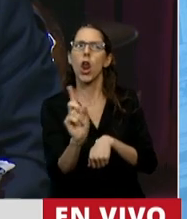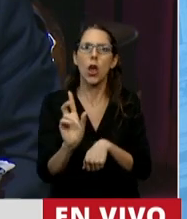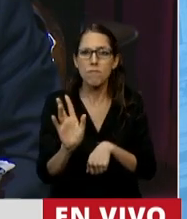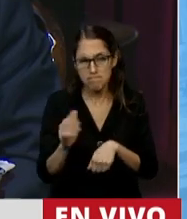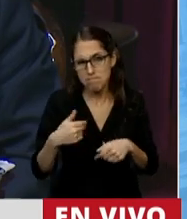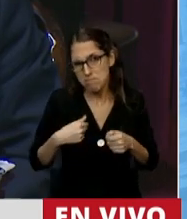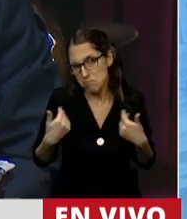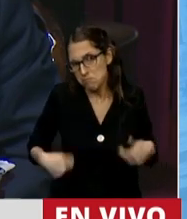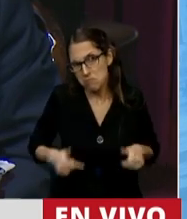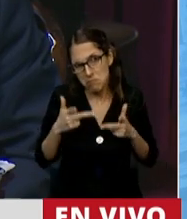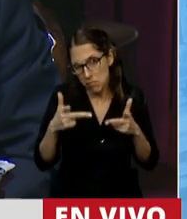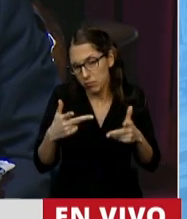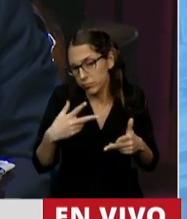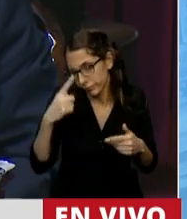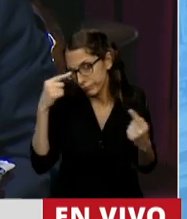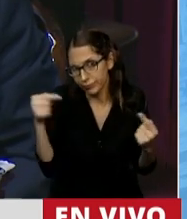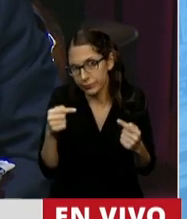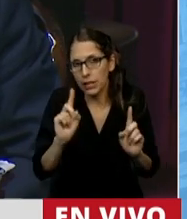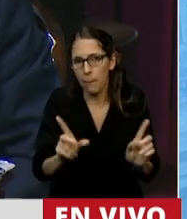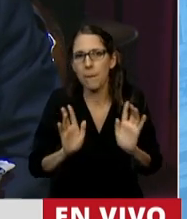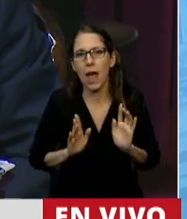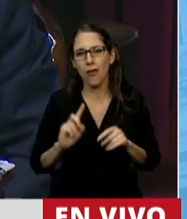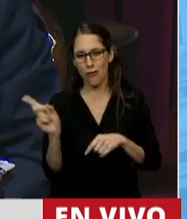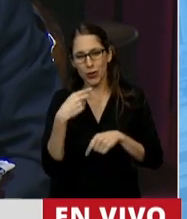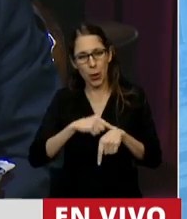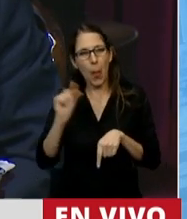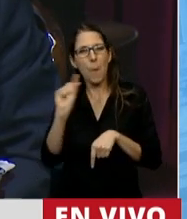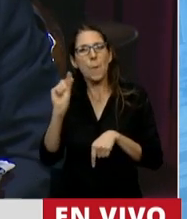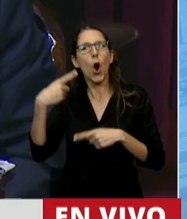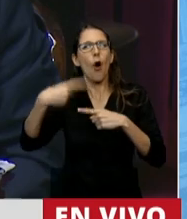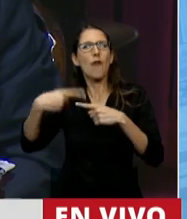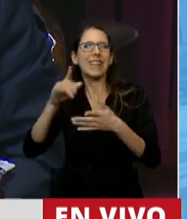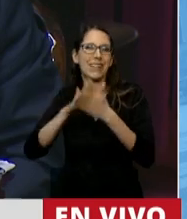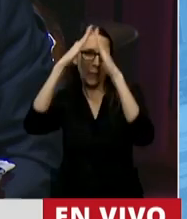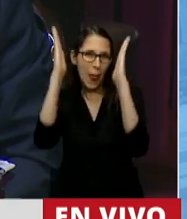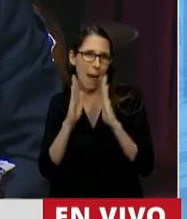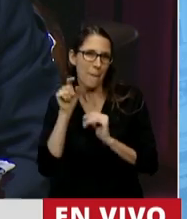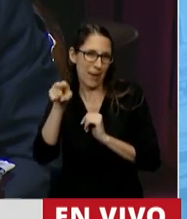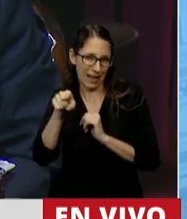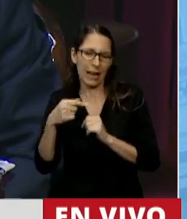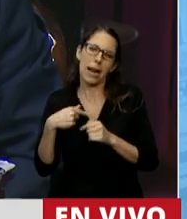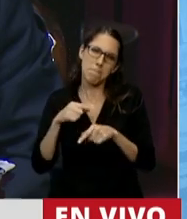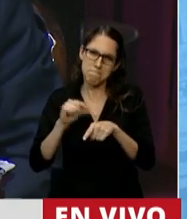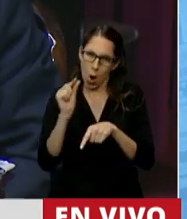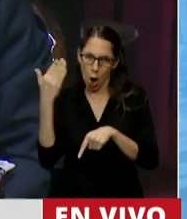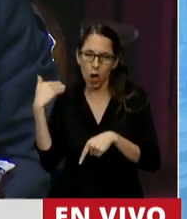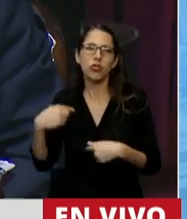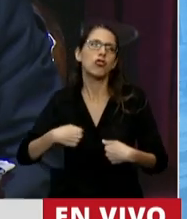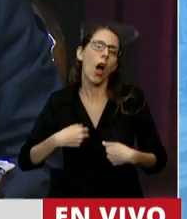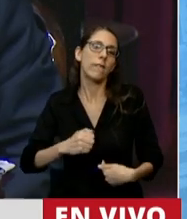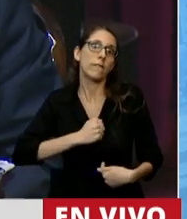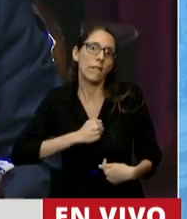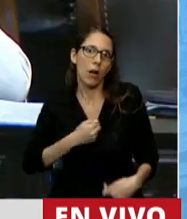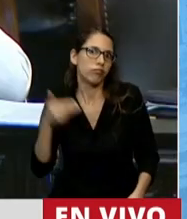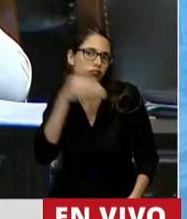Adviento. Nosotros tuvimos la festividad de la Virgen del Valle. Yo, créame, no seré una cristiana que va todos